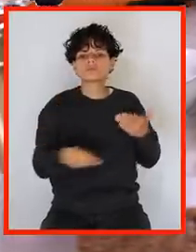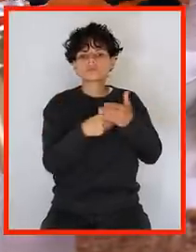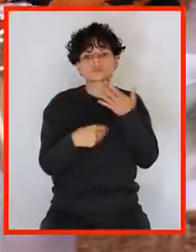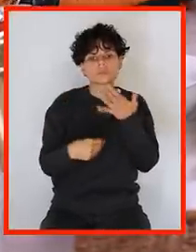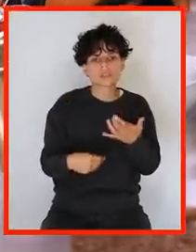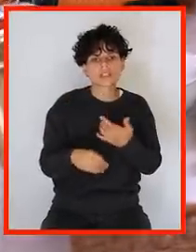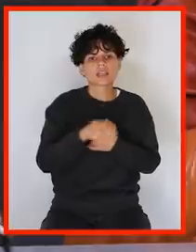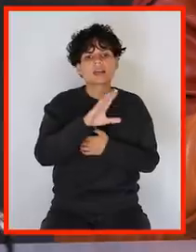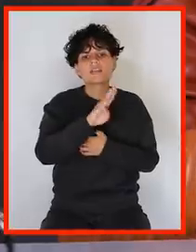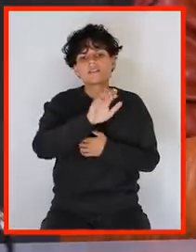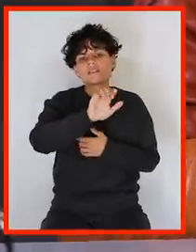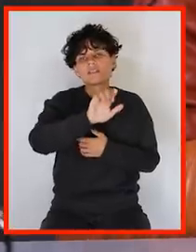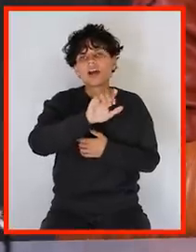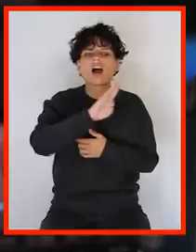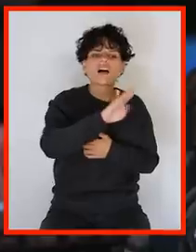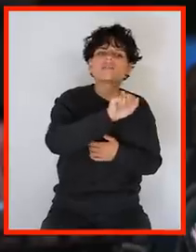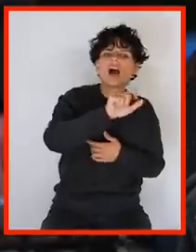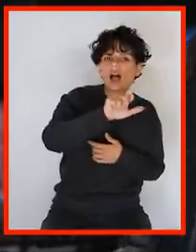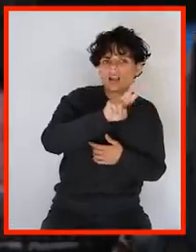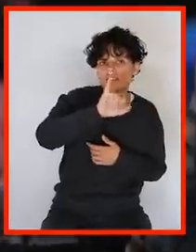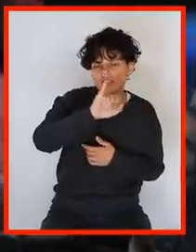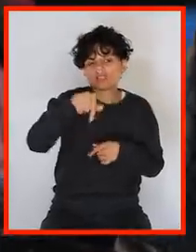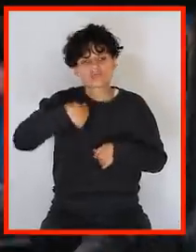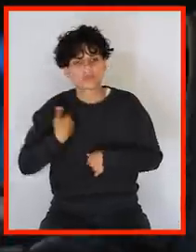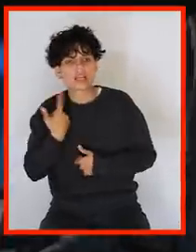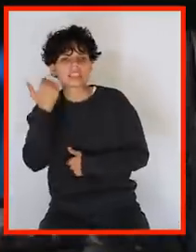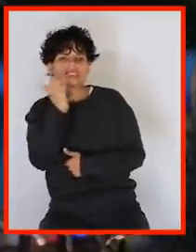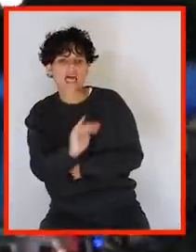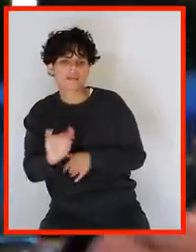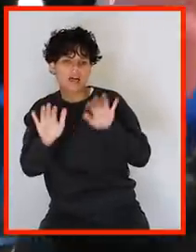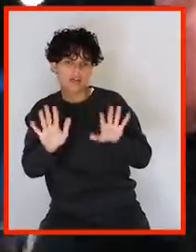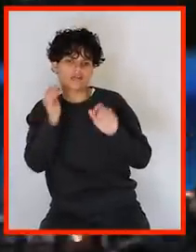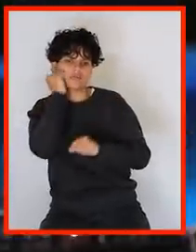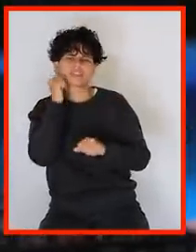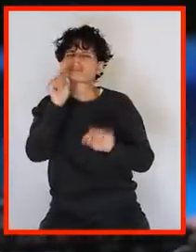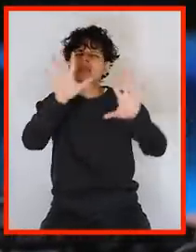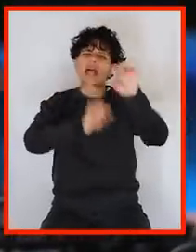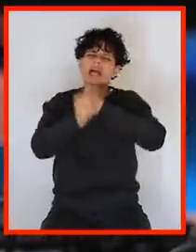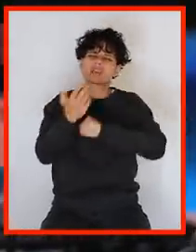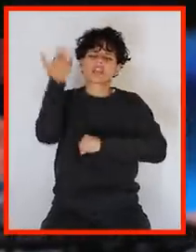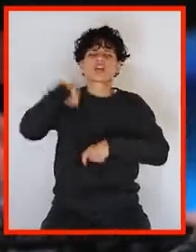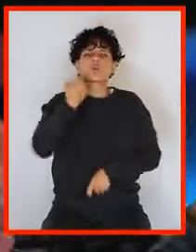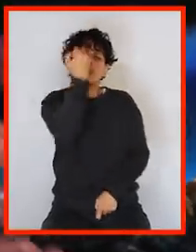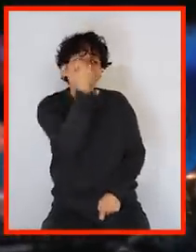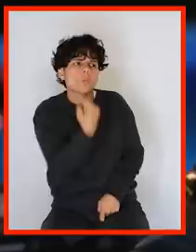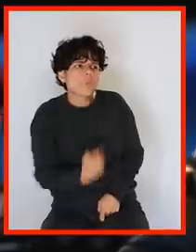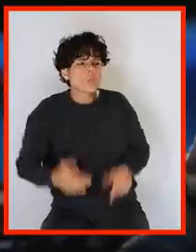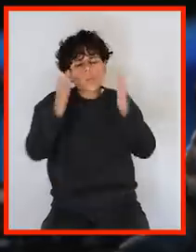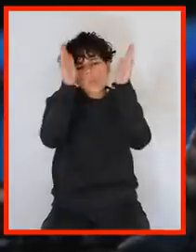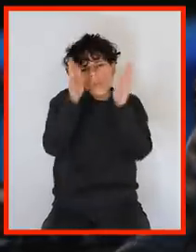Porque Balbi el chamaco. Balbi palta mayo. Llegué como al estudio así, como que me decían, puta, yo en ese tiempo, hace 10 años atrás, ¿cachai? Era